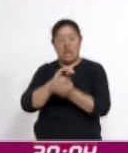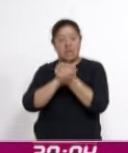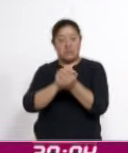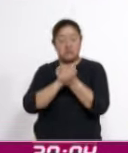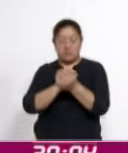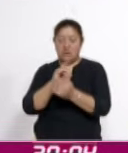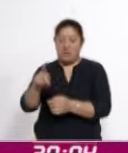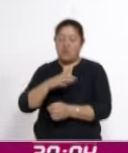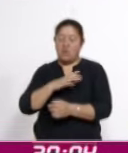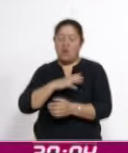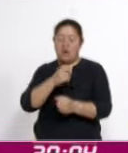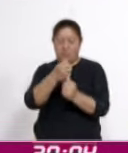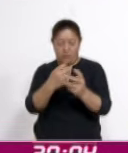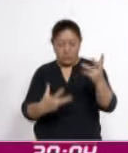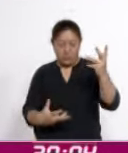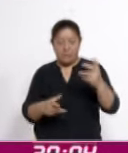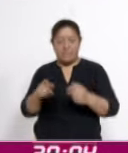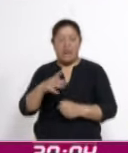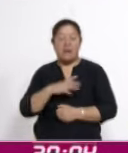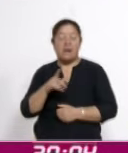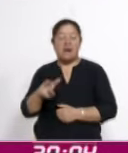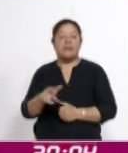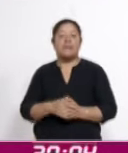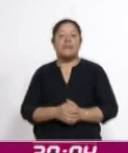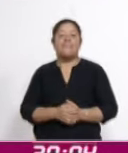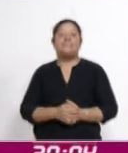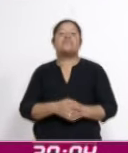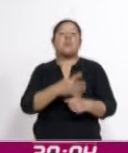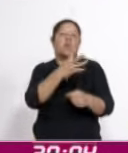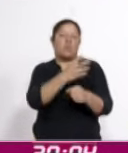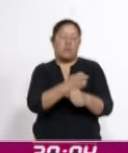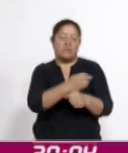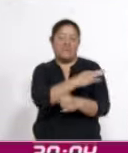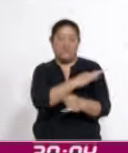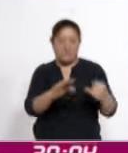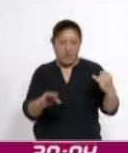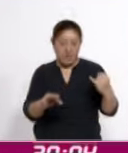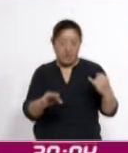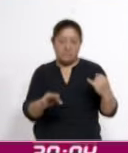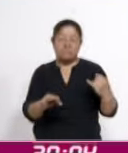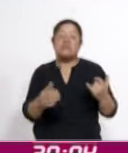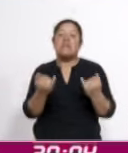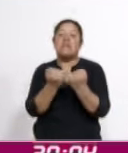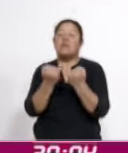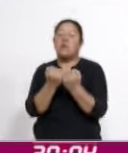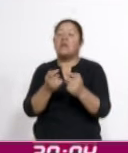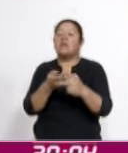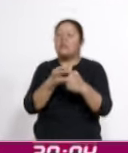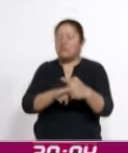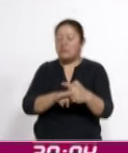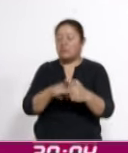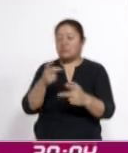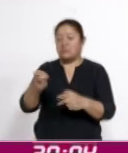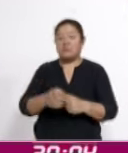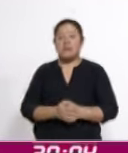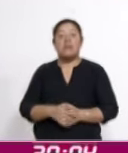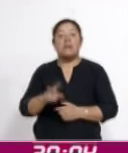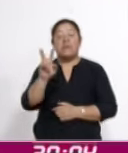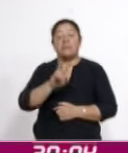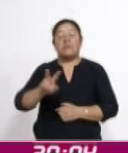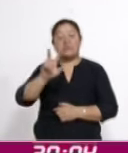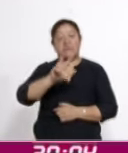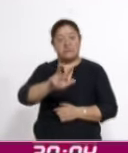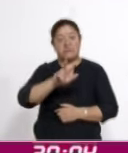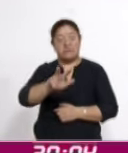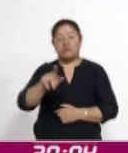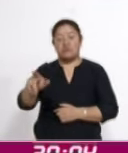donde se definirán los cruces desde cuartos de final así como la inauguración del certamen Mientras que el viernes 18